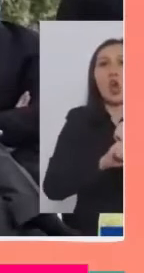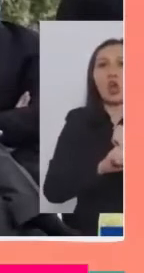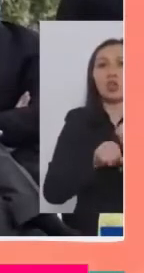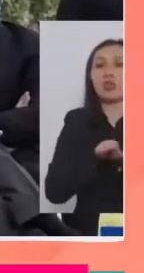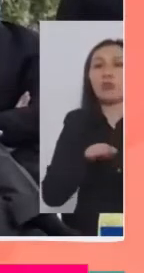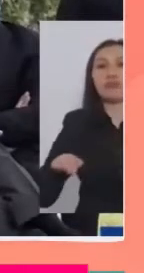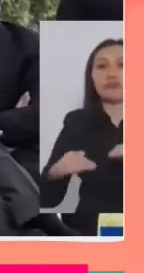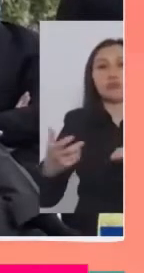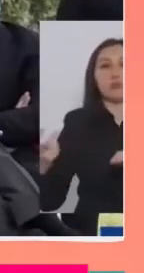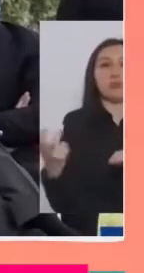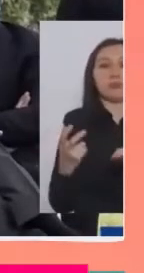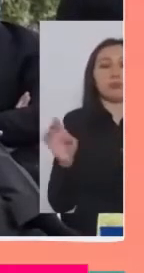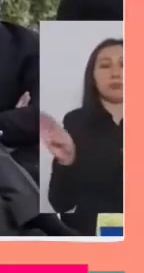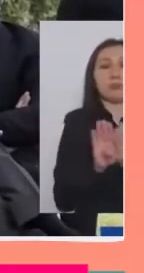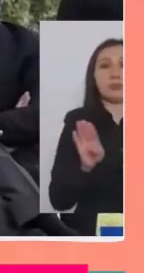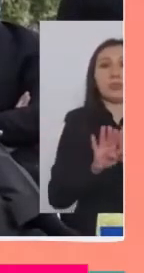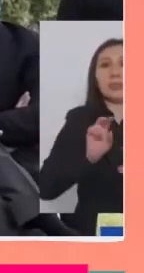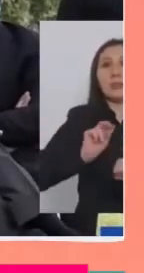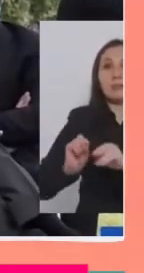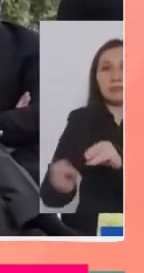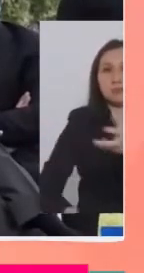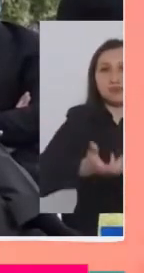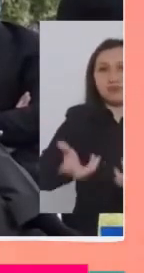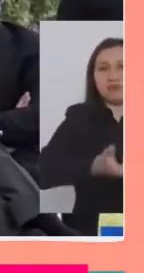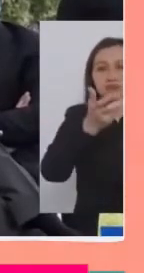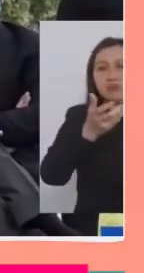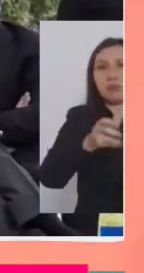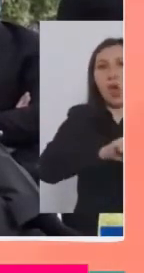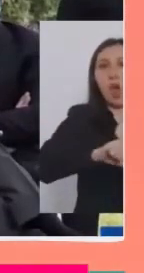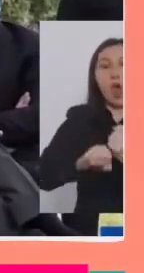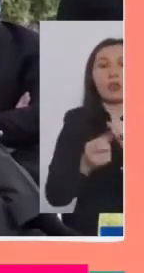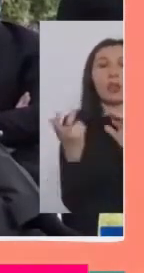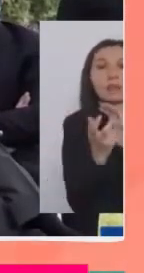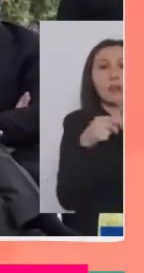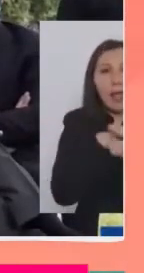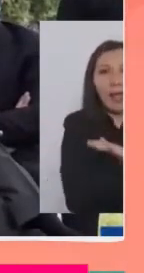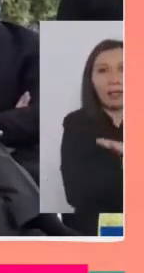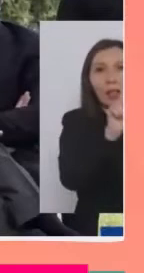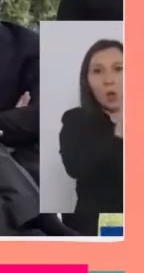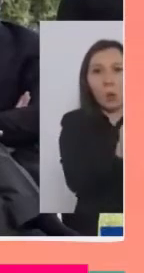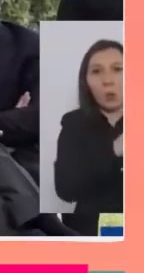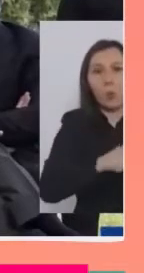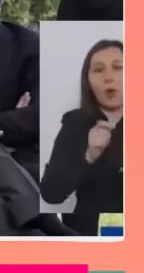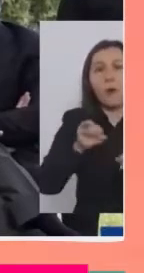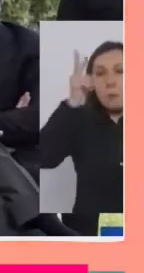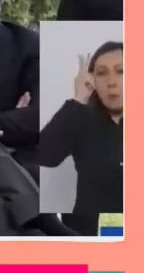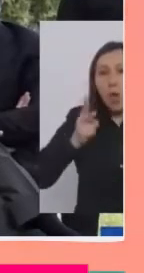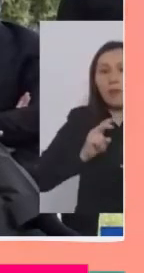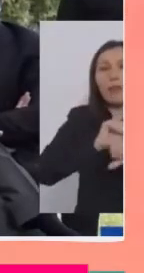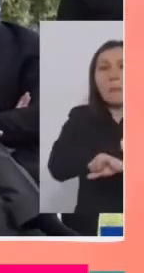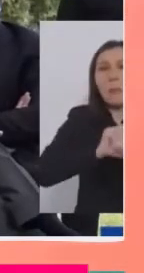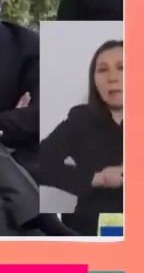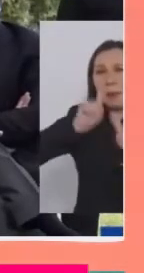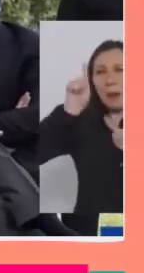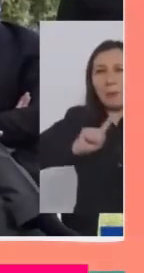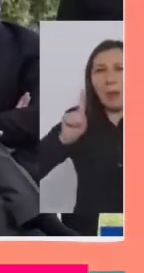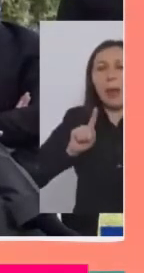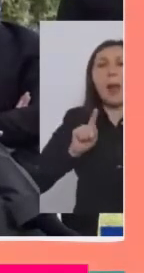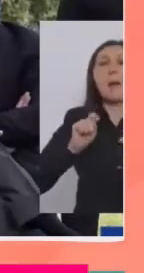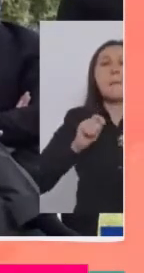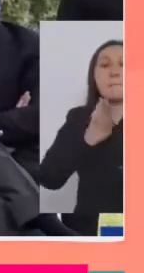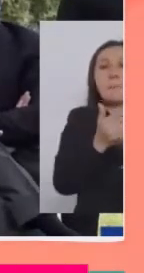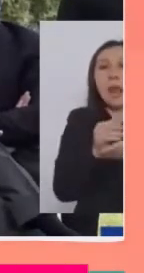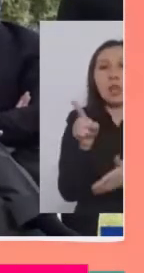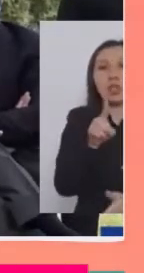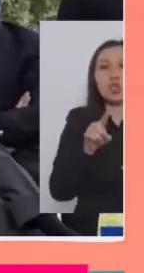permiten, digamos, poder restringir el paso con un acuerdo del 90% de las personas que viven ahí o de los dueños,